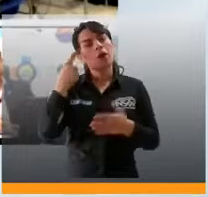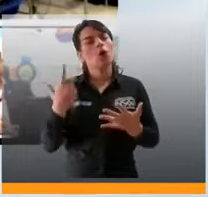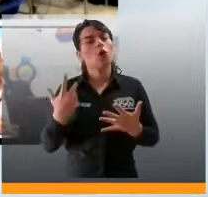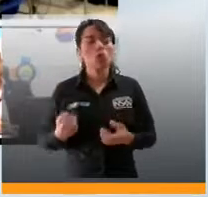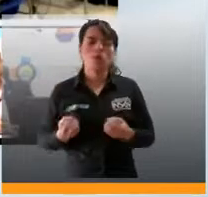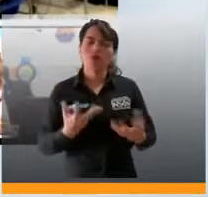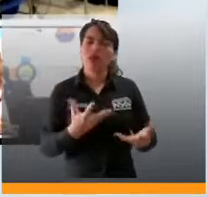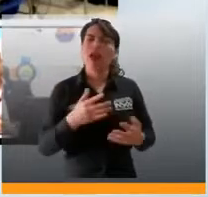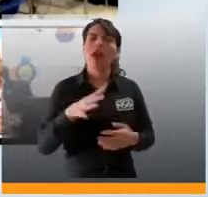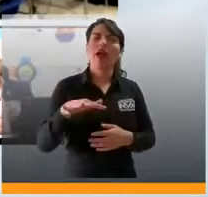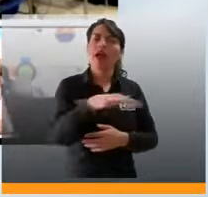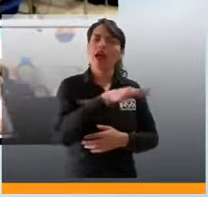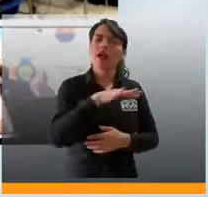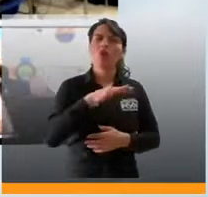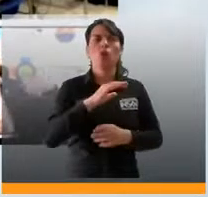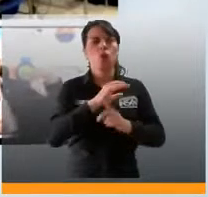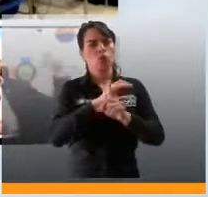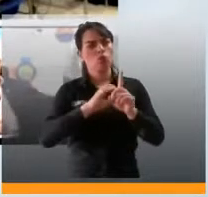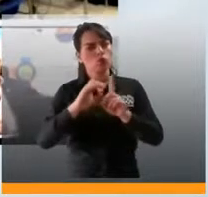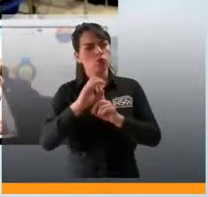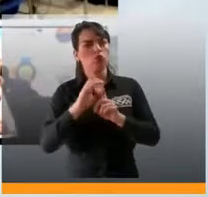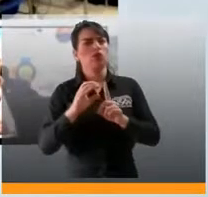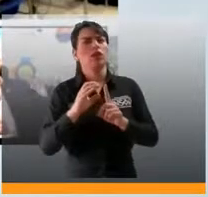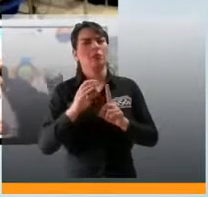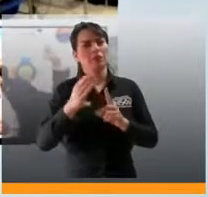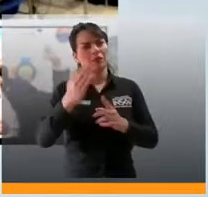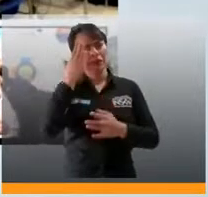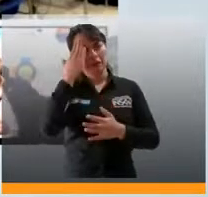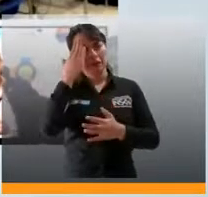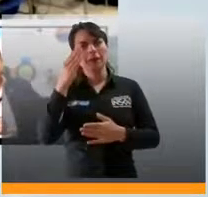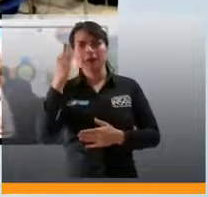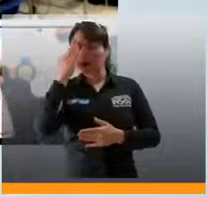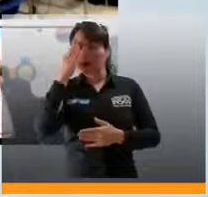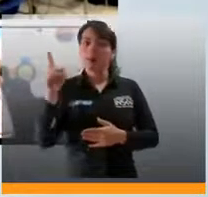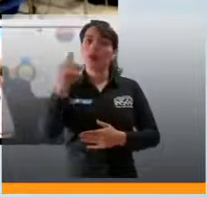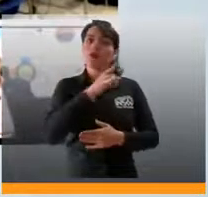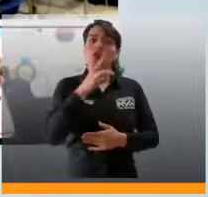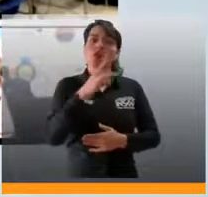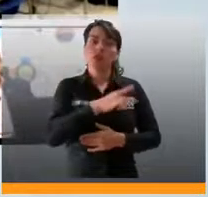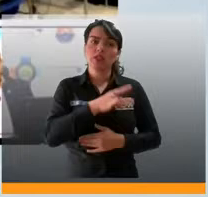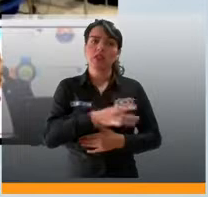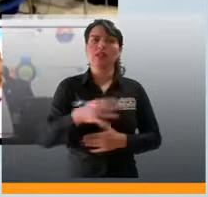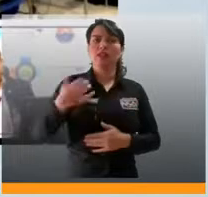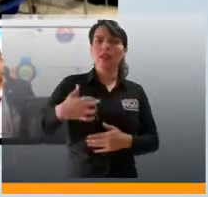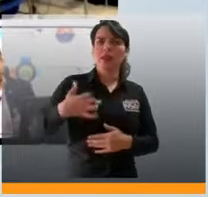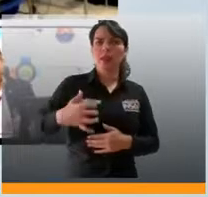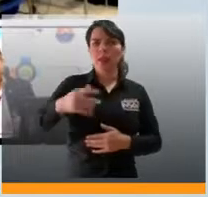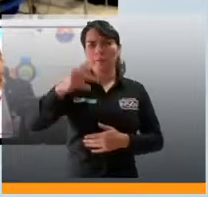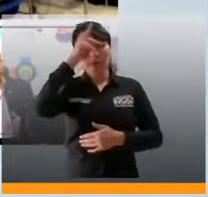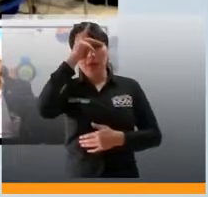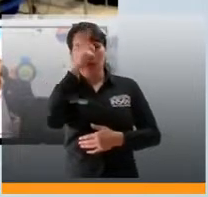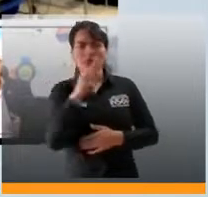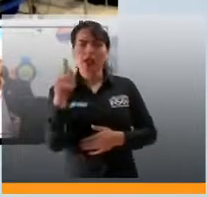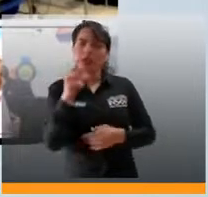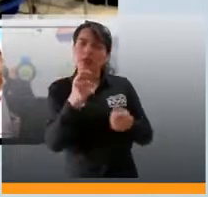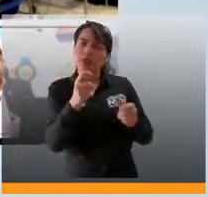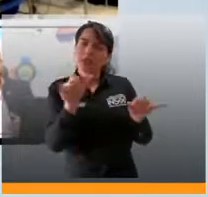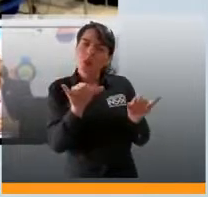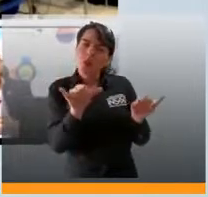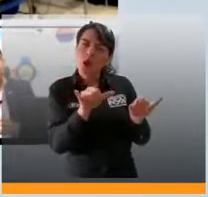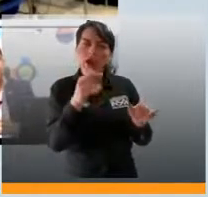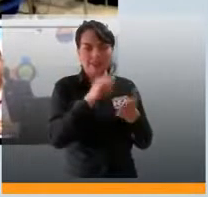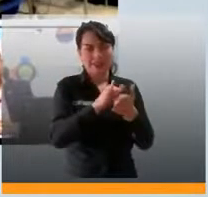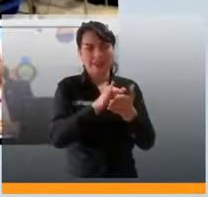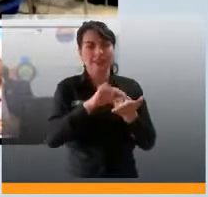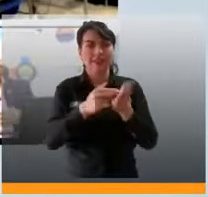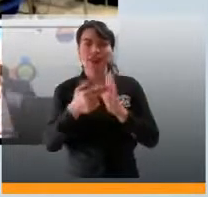de la cultura organizacional, a pares que estaban en Chile, en Perú, en Argentina? Es decir, ¿cómo le hacemos sentir eso que se siente en una visita del